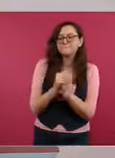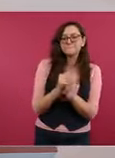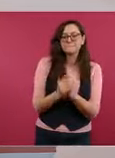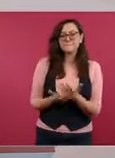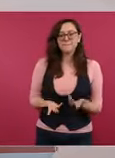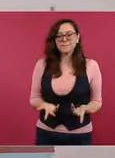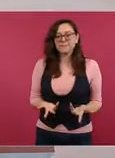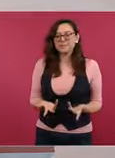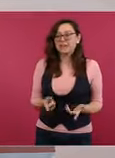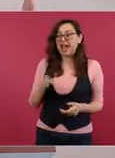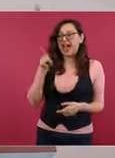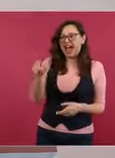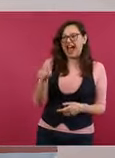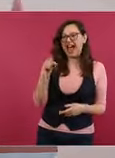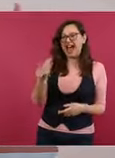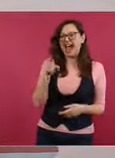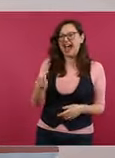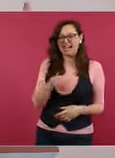qué desgracia